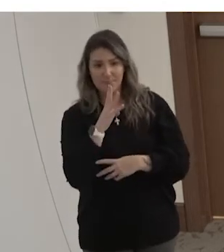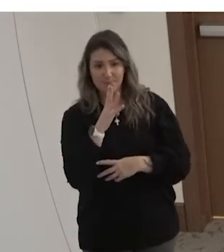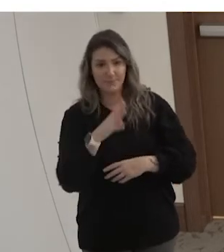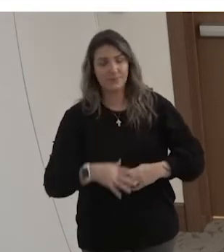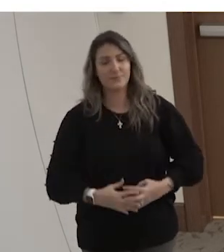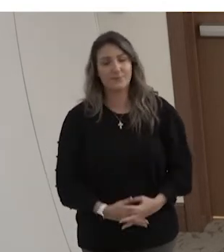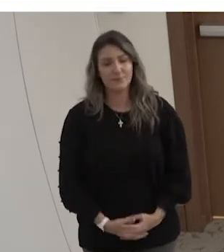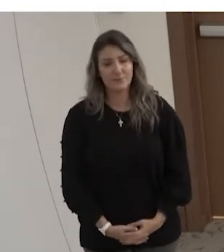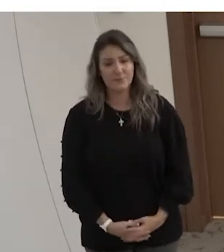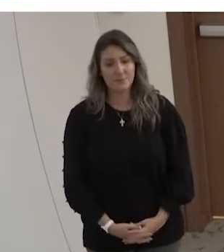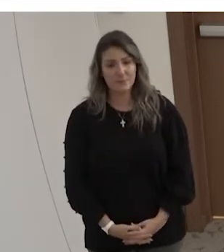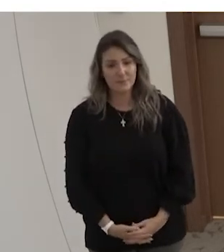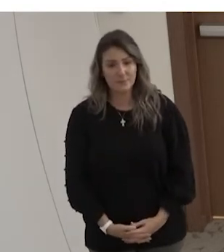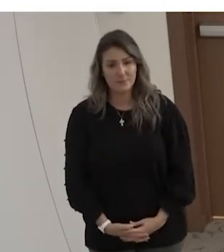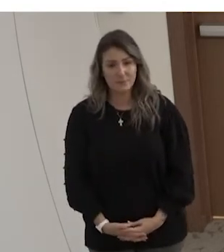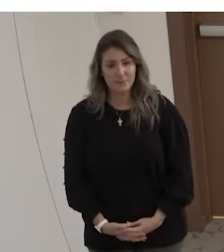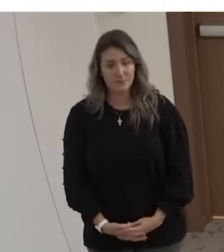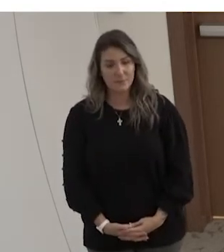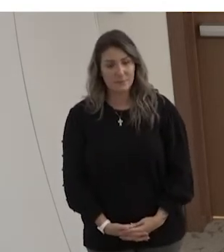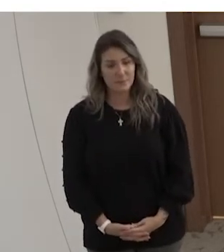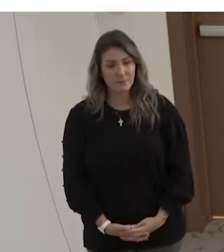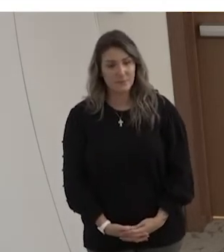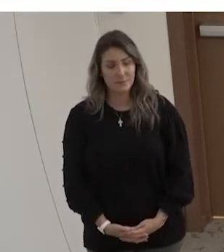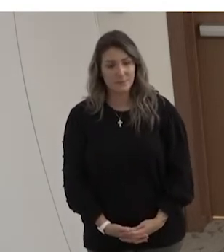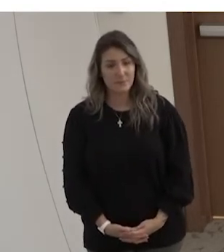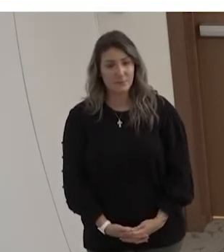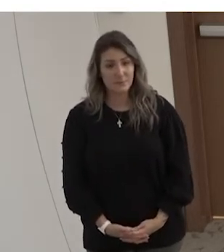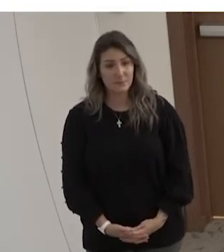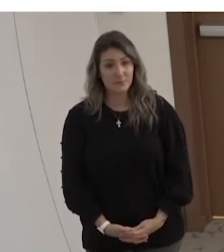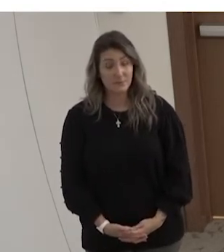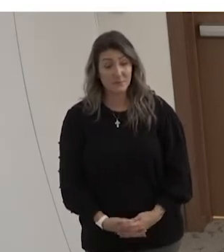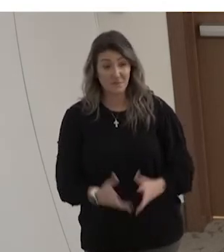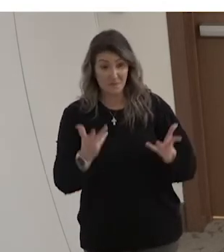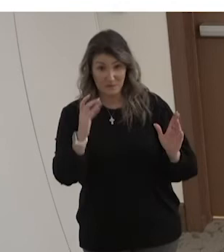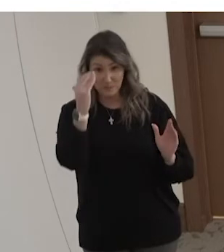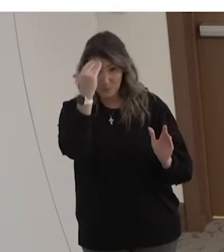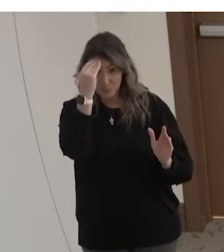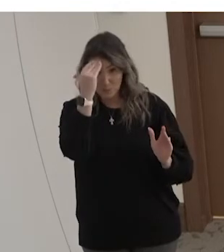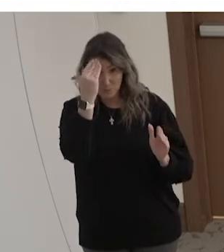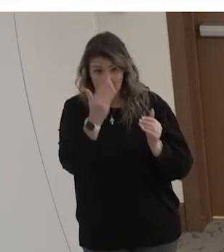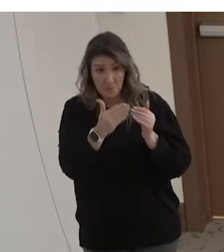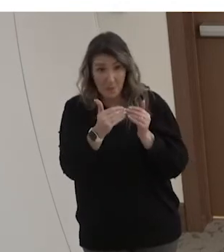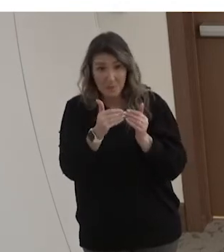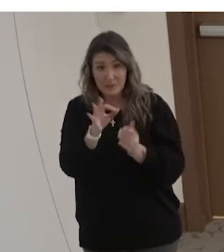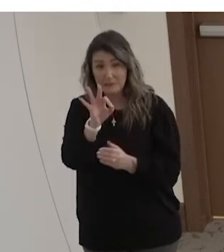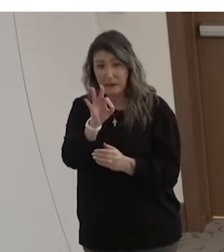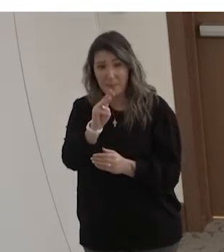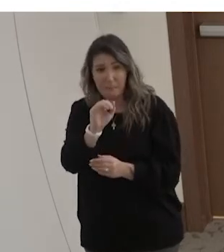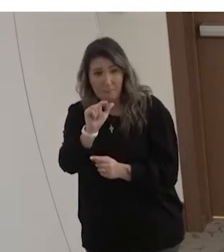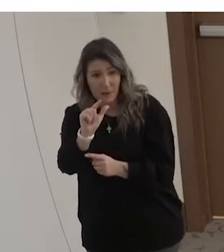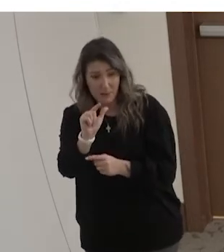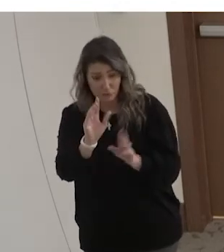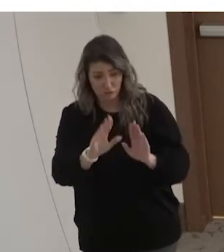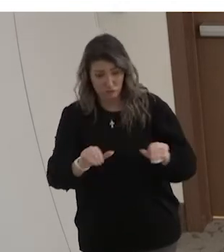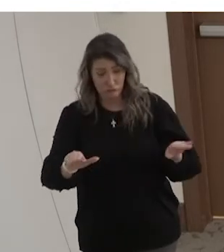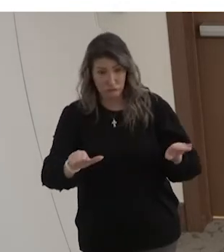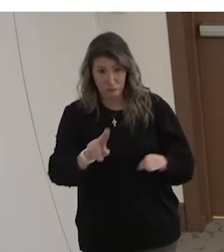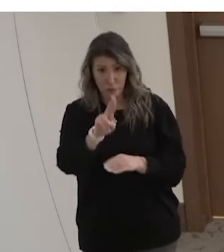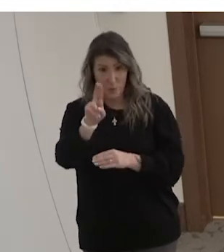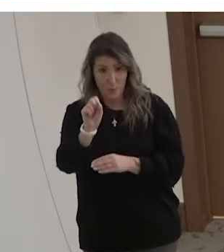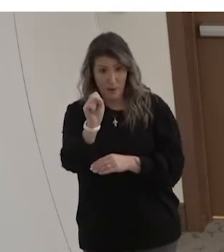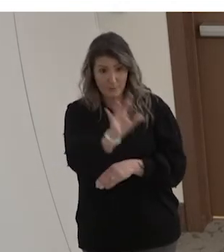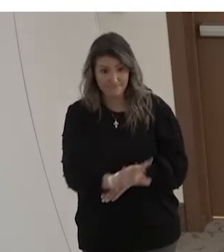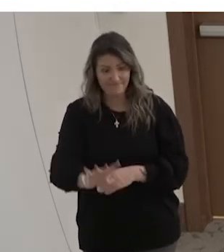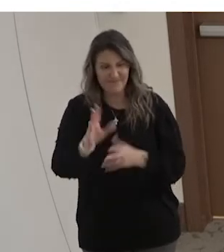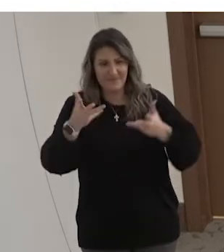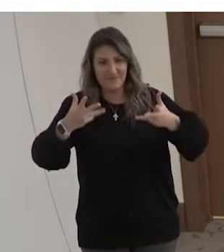es segura para los niños. And we know that nearly 9 million children in the United States have already